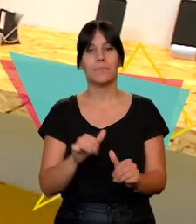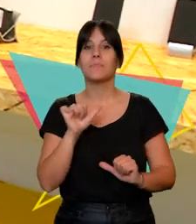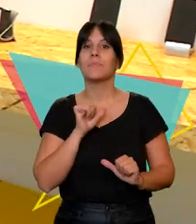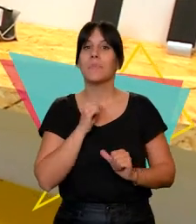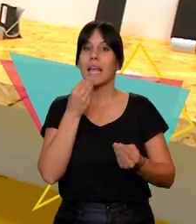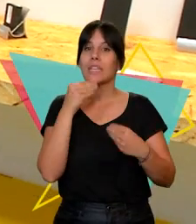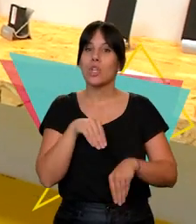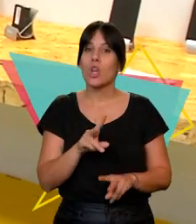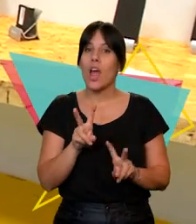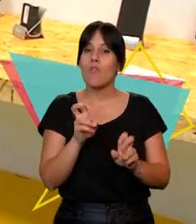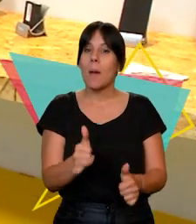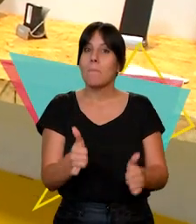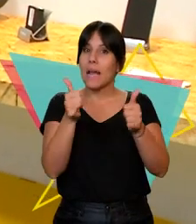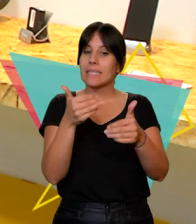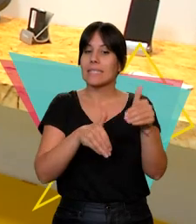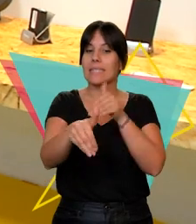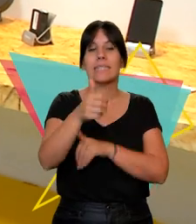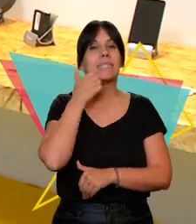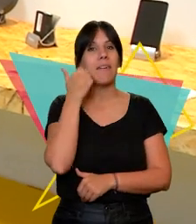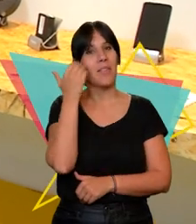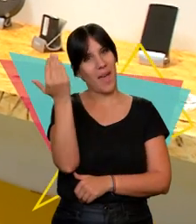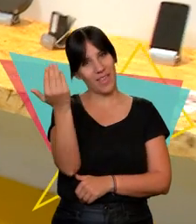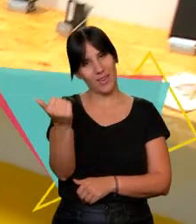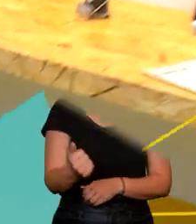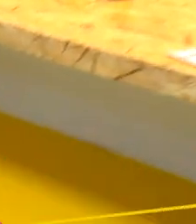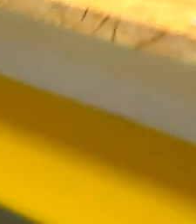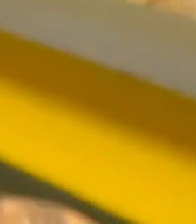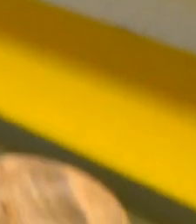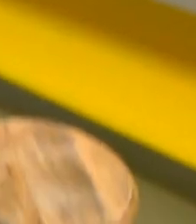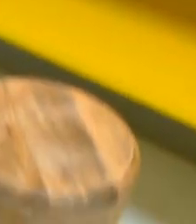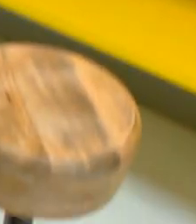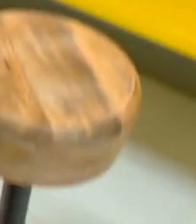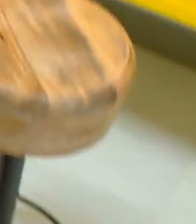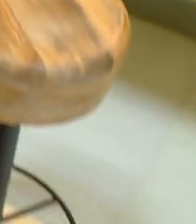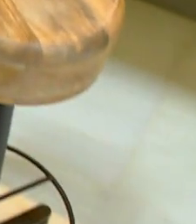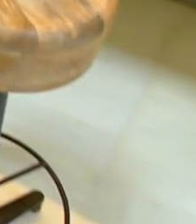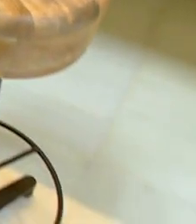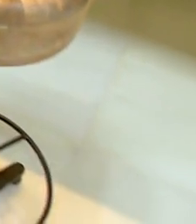espero con nuevas historias de superación el próximo sábado. Adiós. We'll be right back.